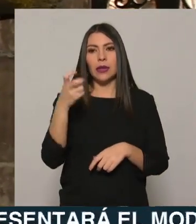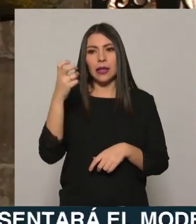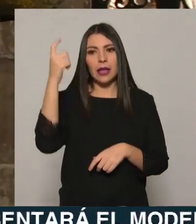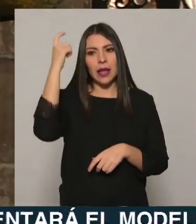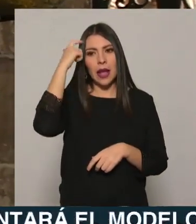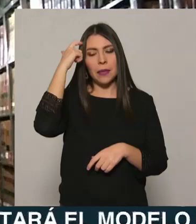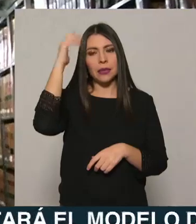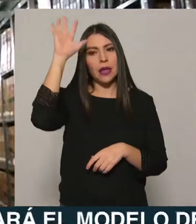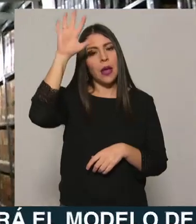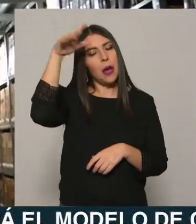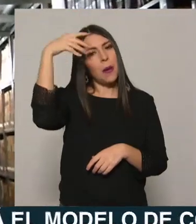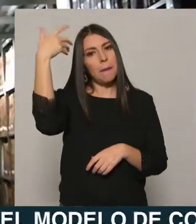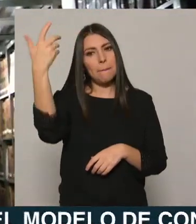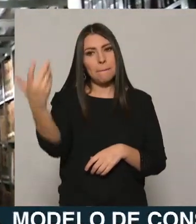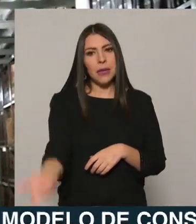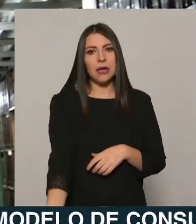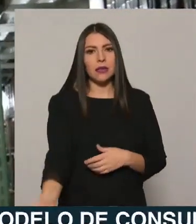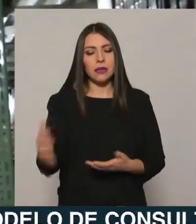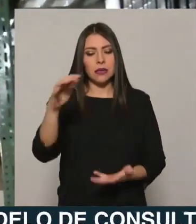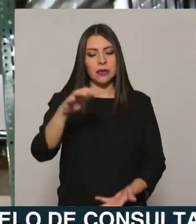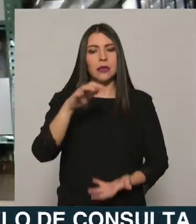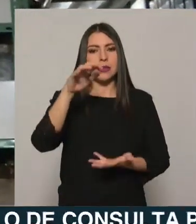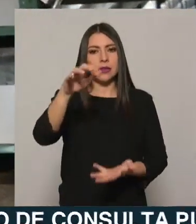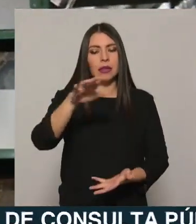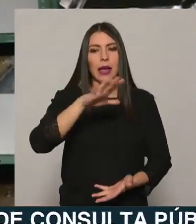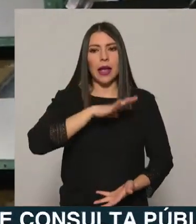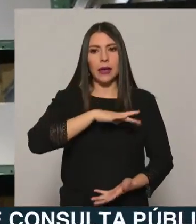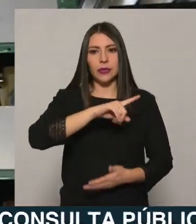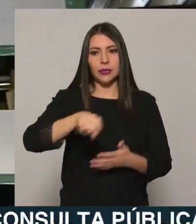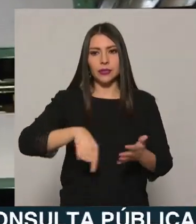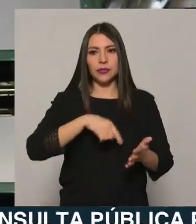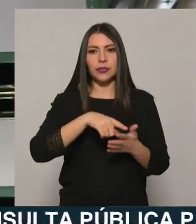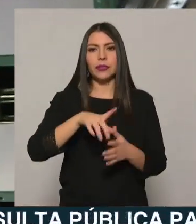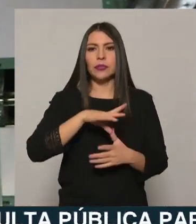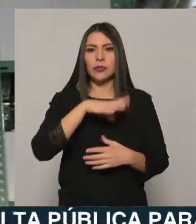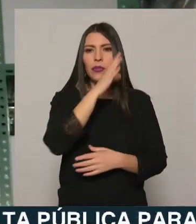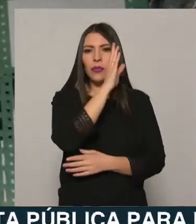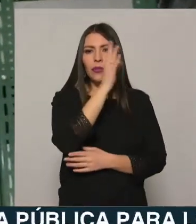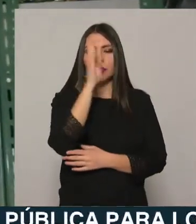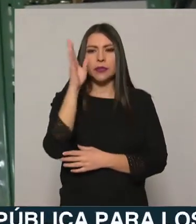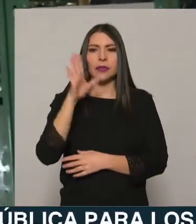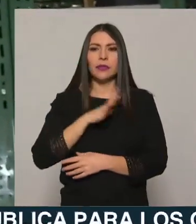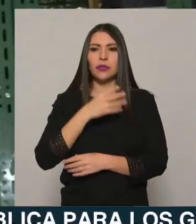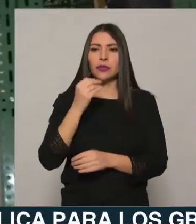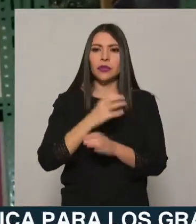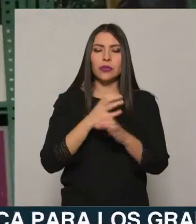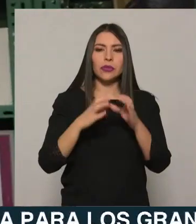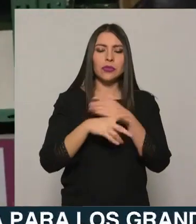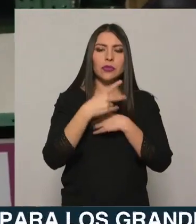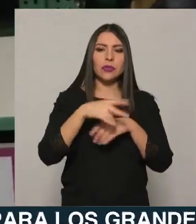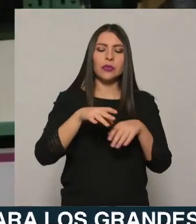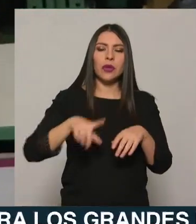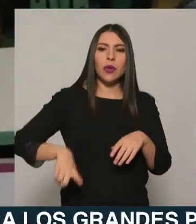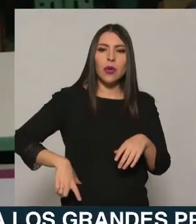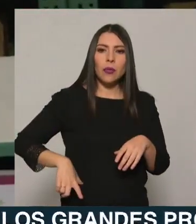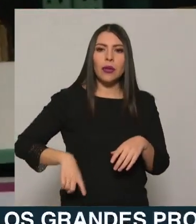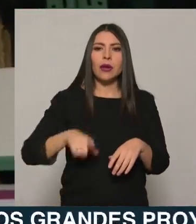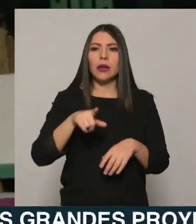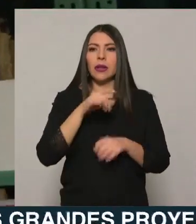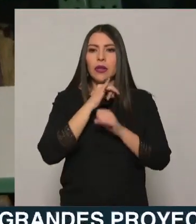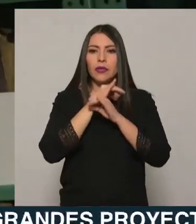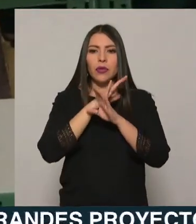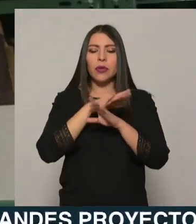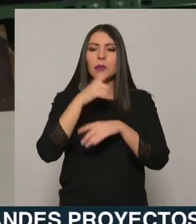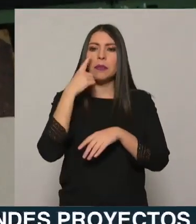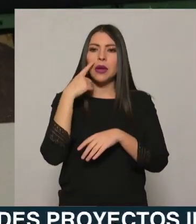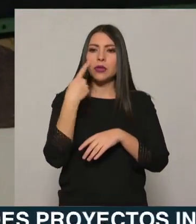cabeza cayó. El Archivo Histórico de la Ciudad de México conserva los pormenores de la administración pública local, guarda los registros que permiten construir la